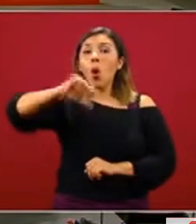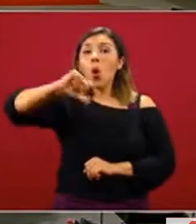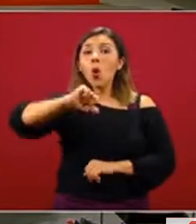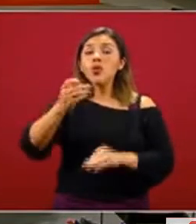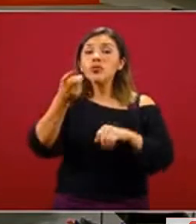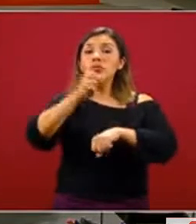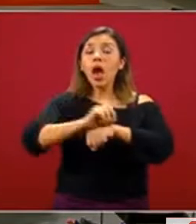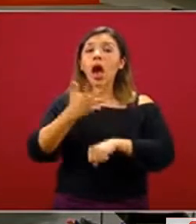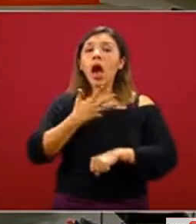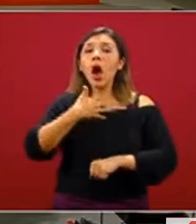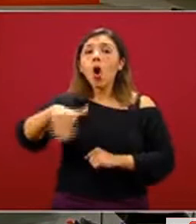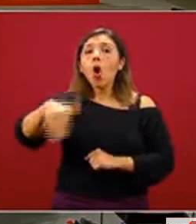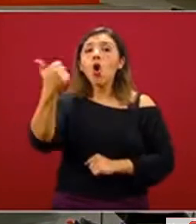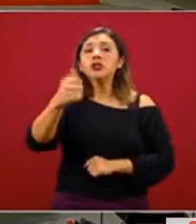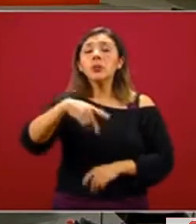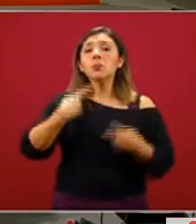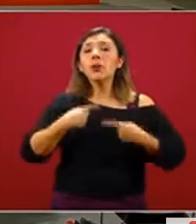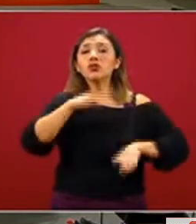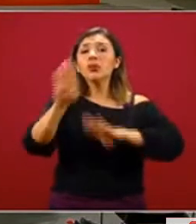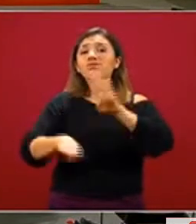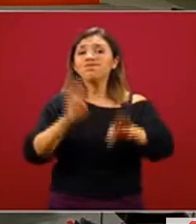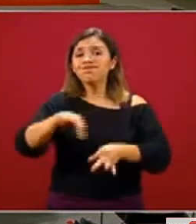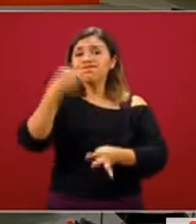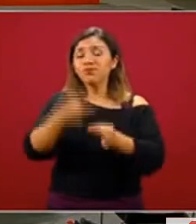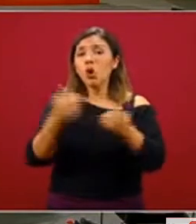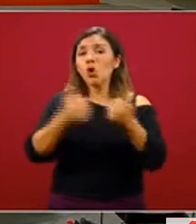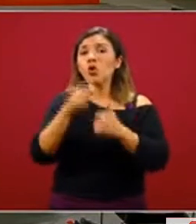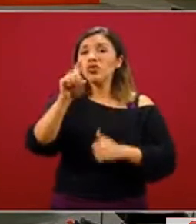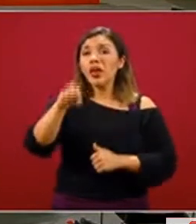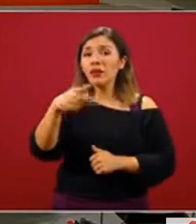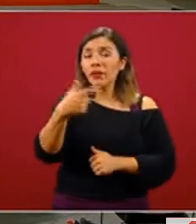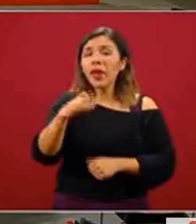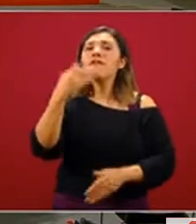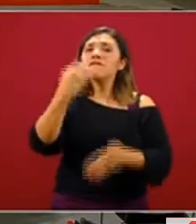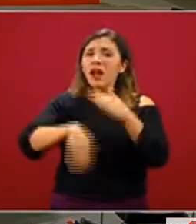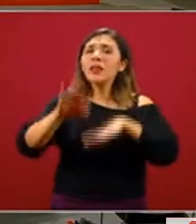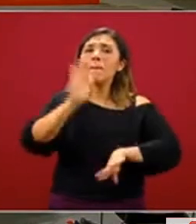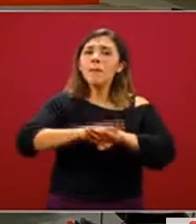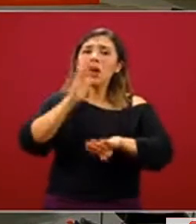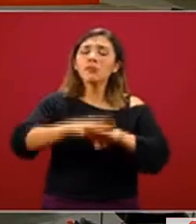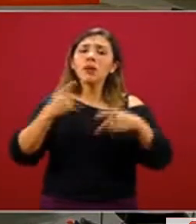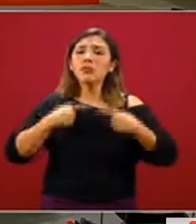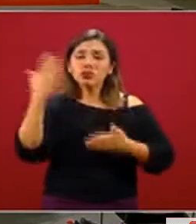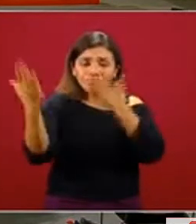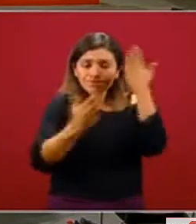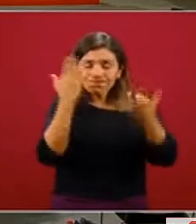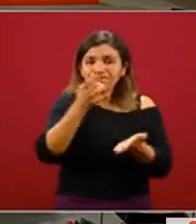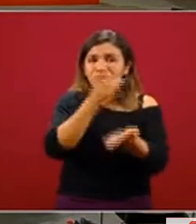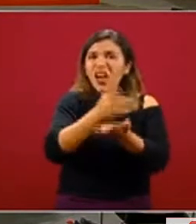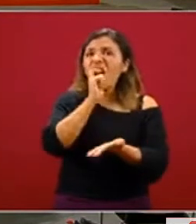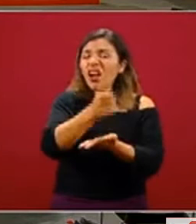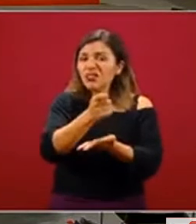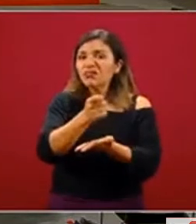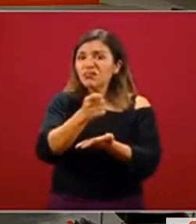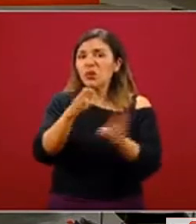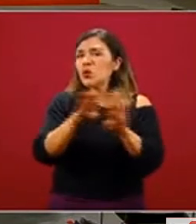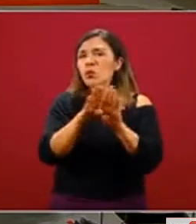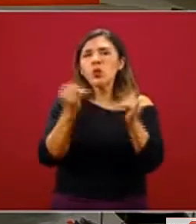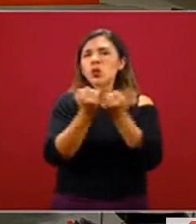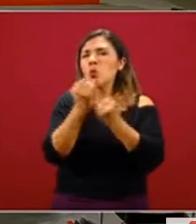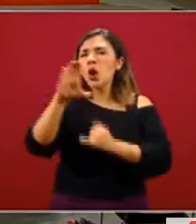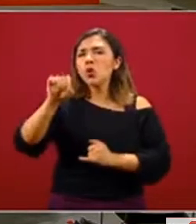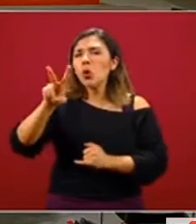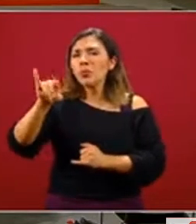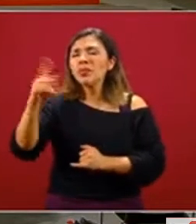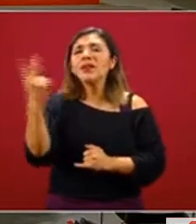tenemos 11 muertes confirmadas, todavía hay muertes en estudio para su confirmación, que al igual como se ha comentado en los casos de COVID,